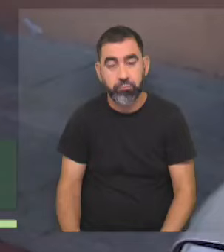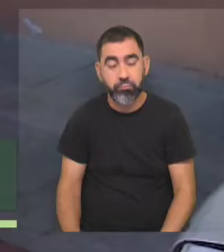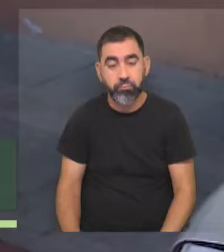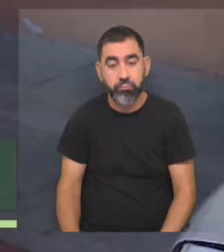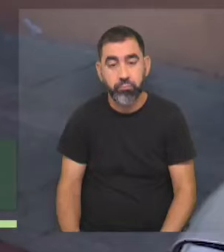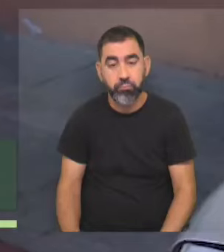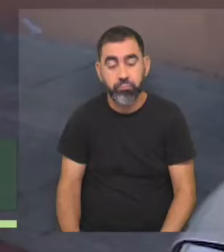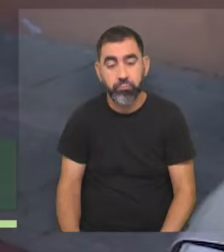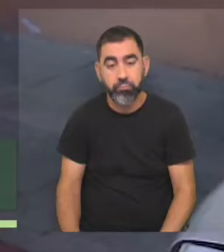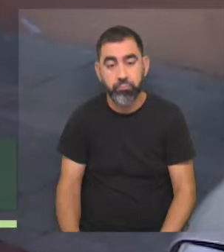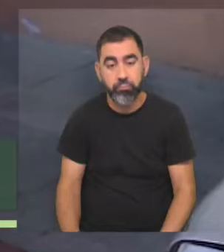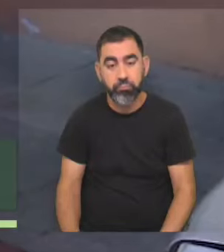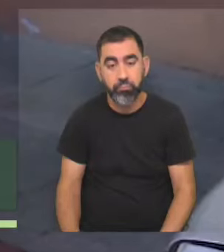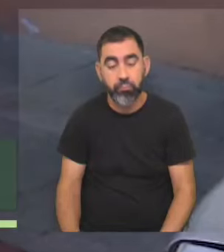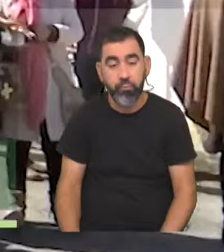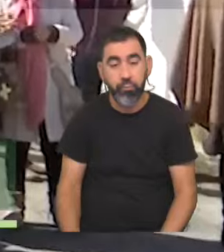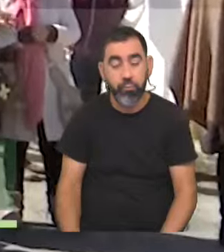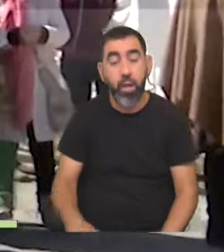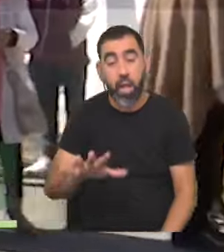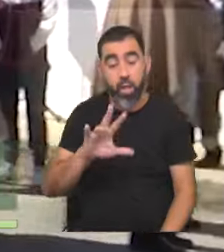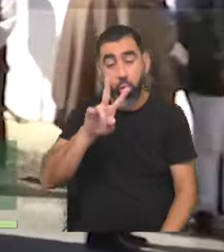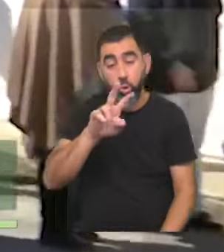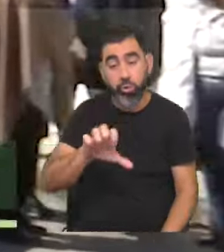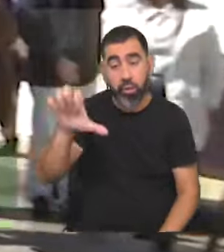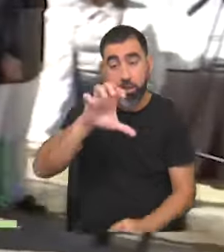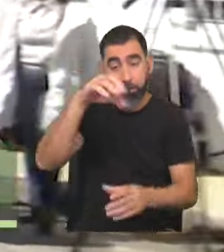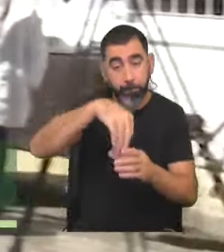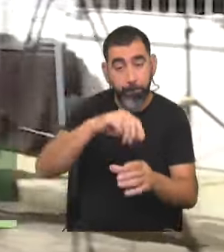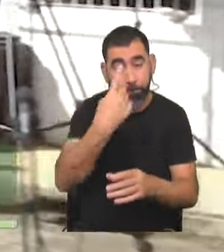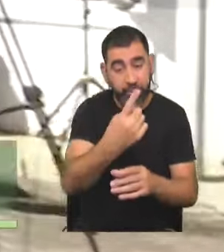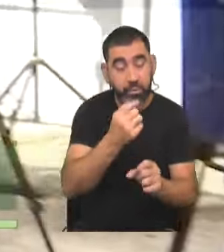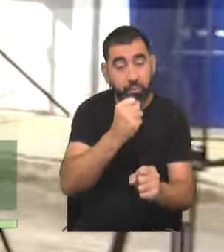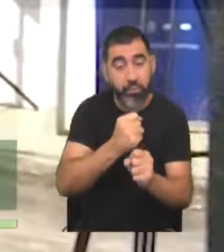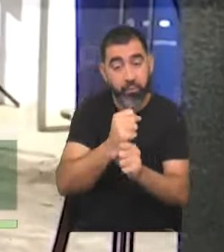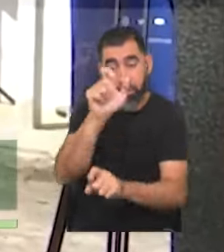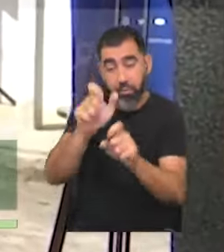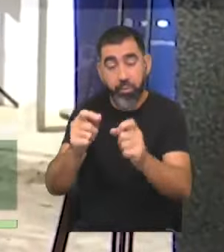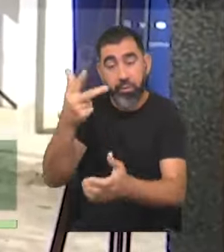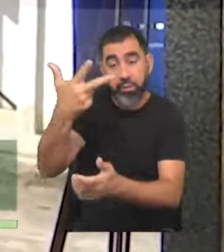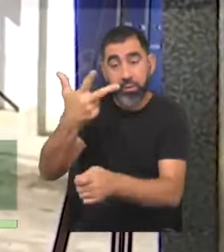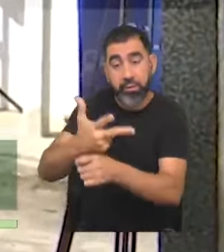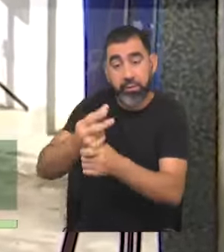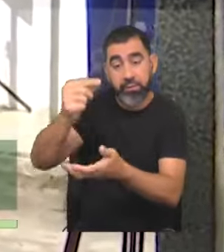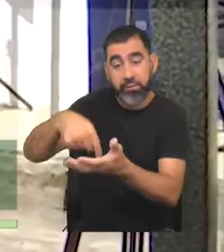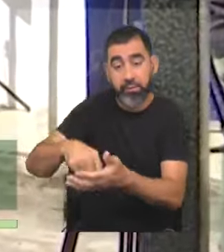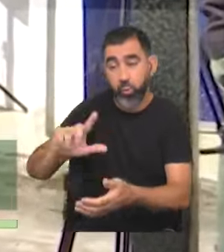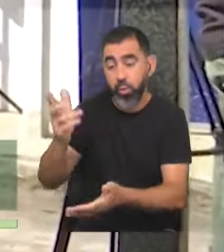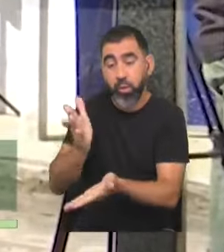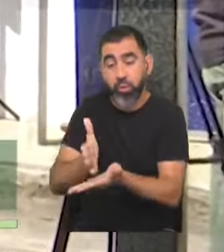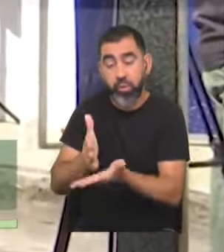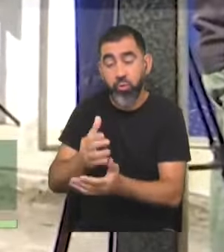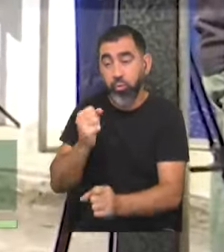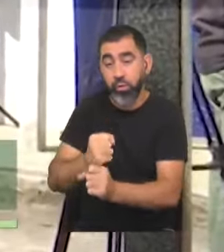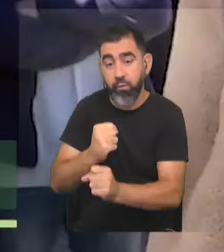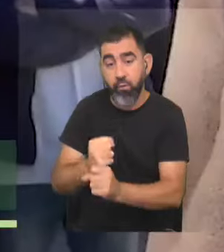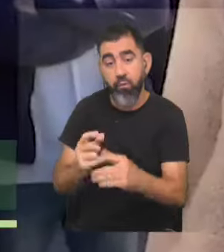además de tener dos en una las personas trabajan tercerizados sin los derechos los trabajadores sin los derechos sociales pero